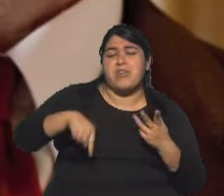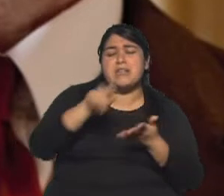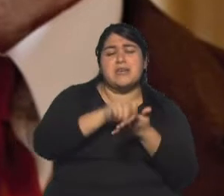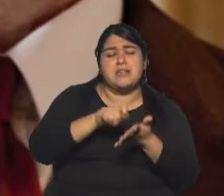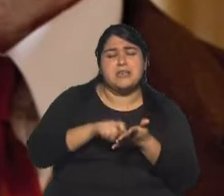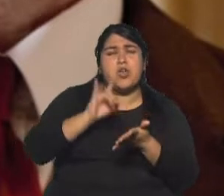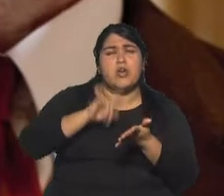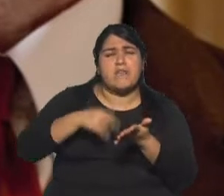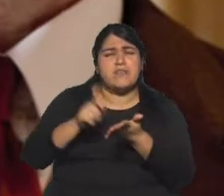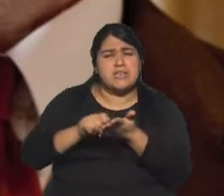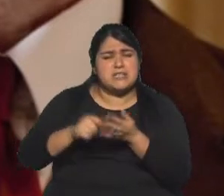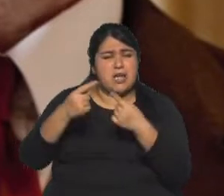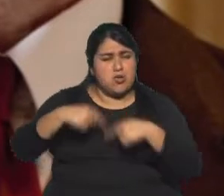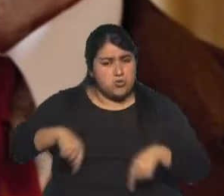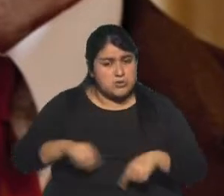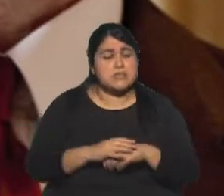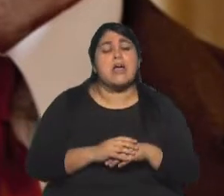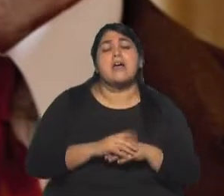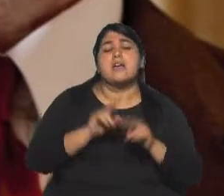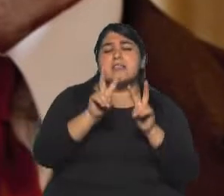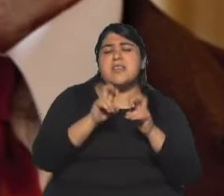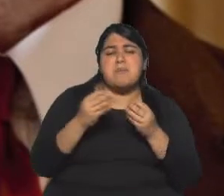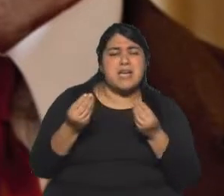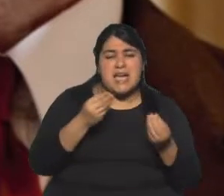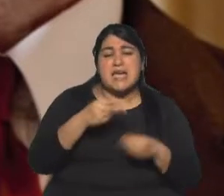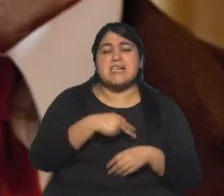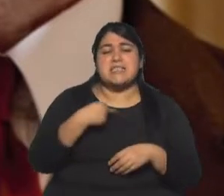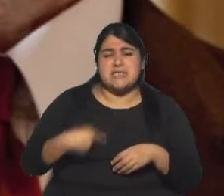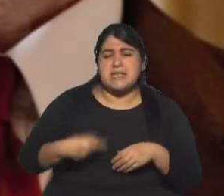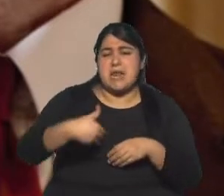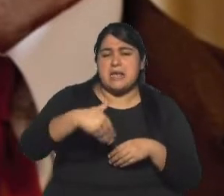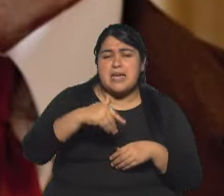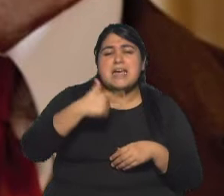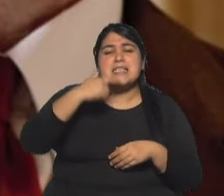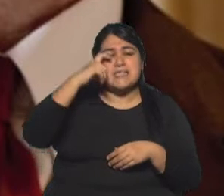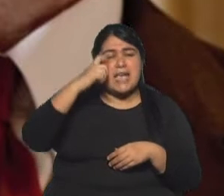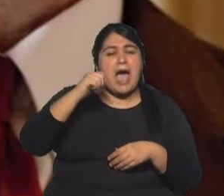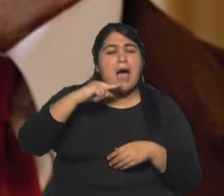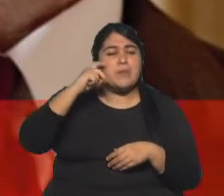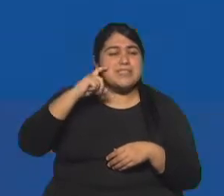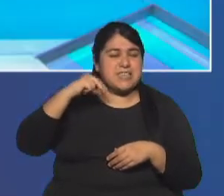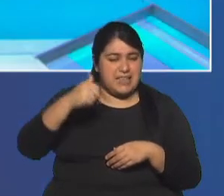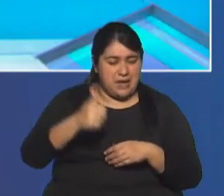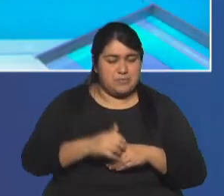entre ellos China se avecina y la reevolución de una potencia emergente.